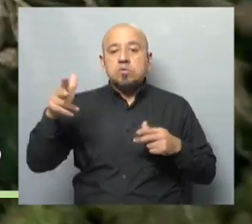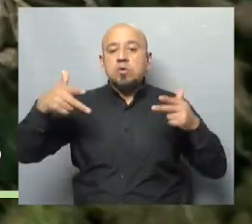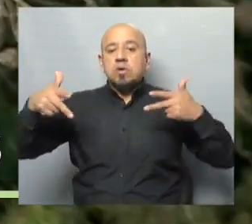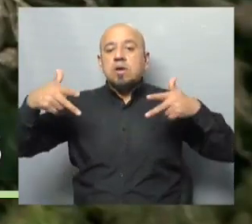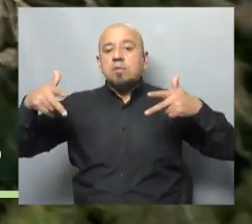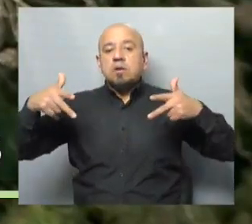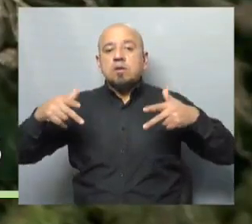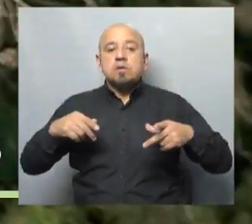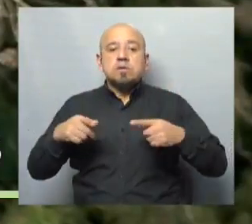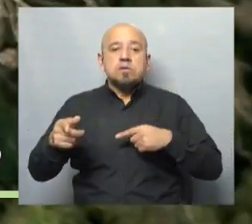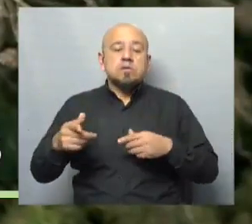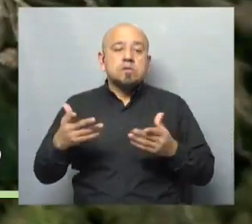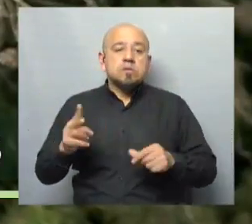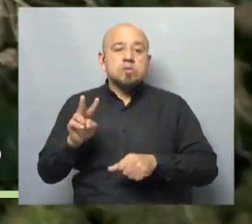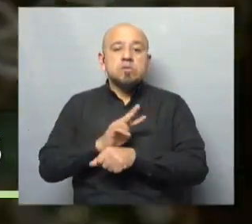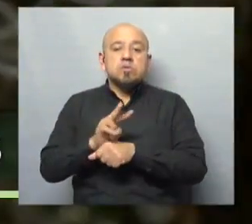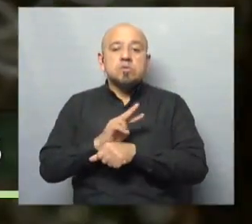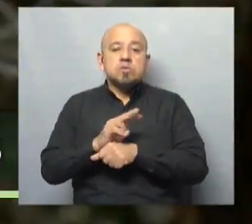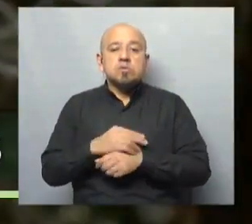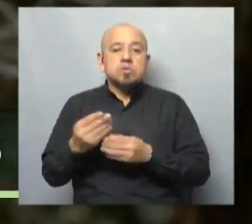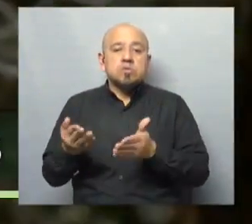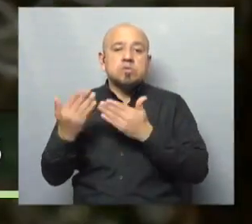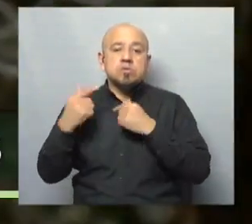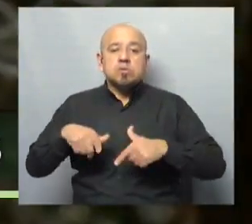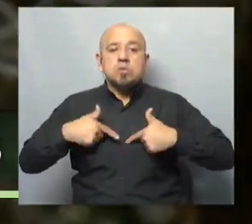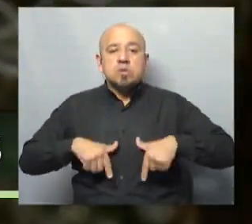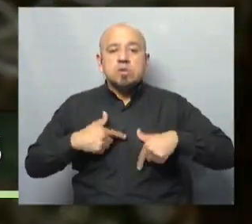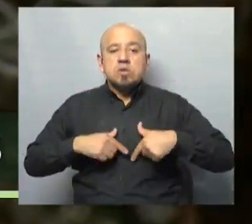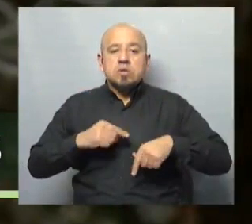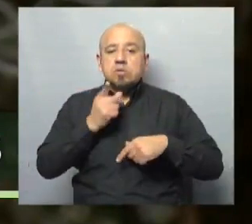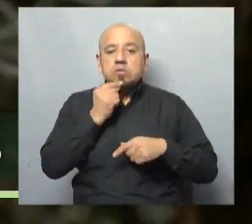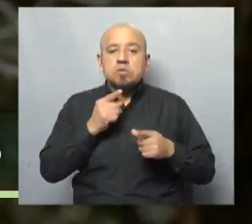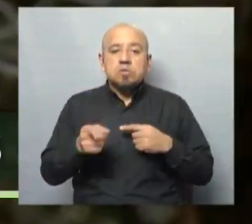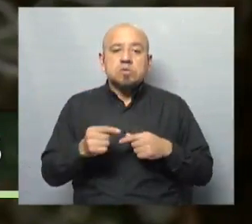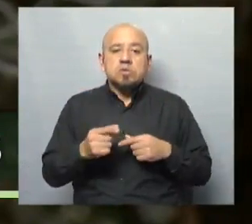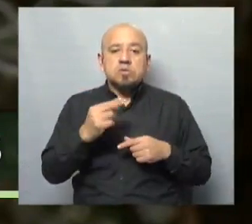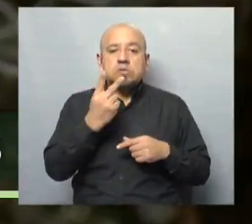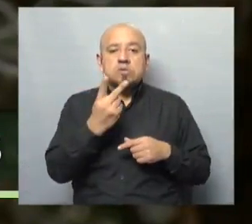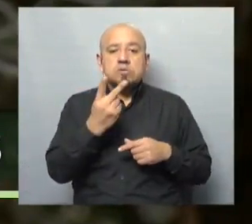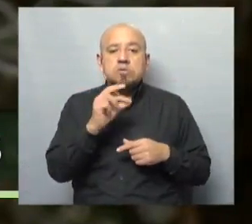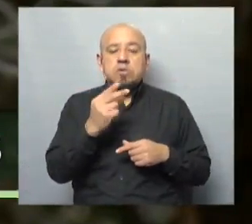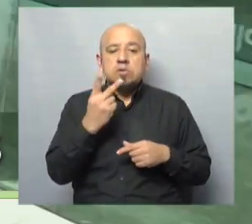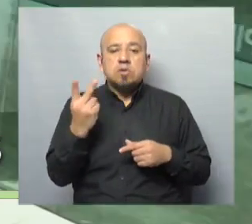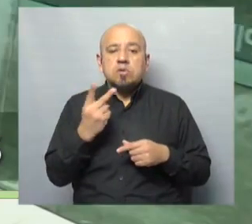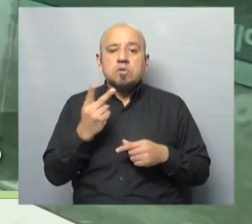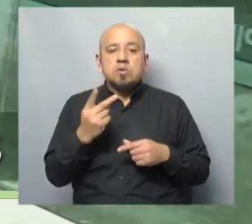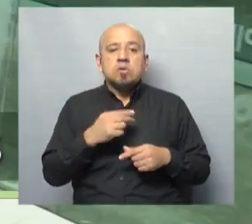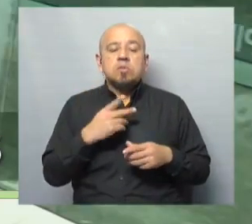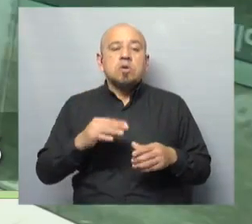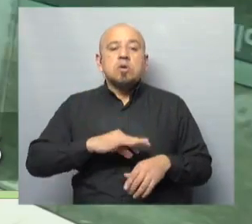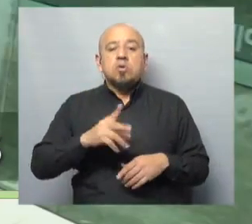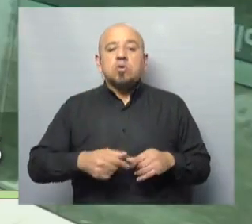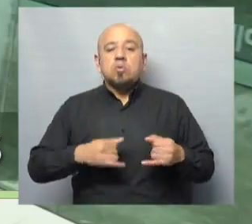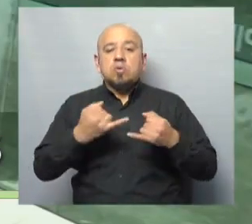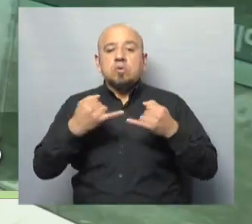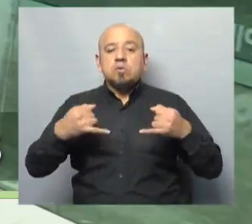parque que según el equipo de cuidadores fueron retiradas por el ministerio del interior al principio del 2022 por el robo de cableado y ante él